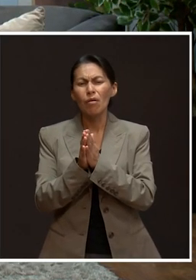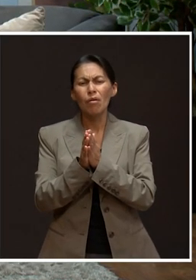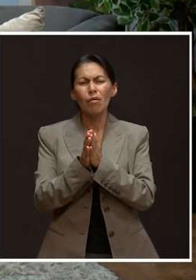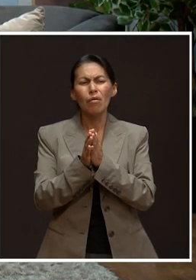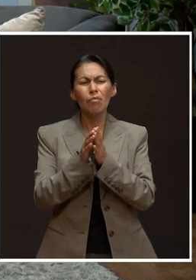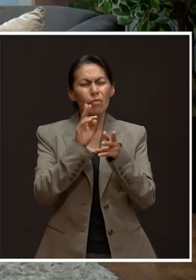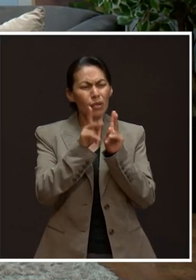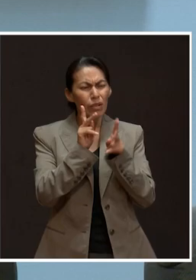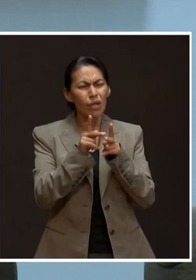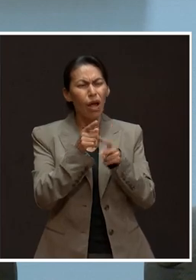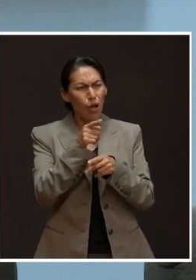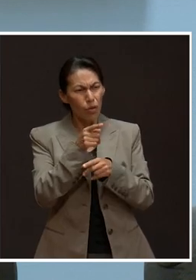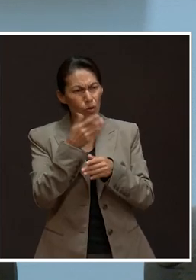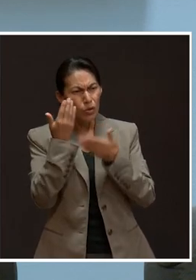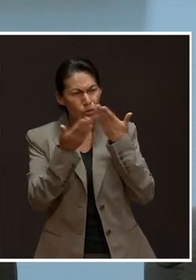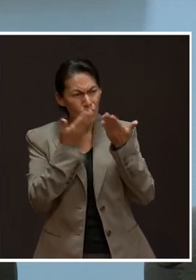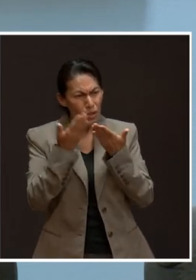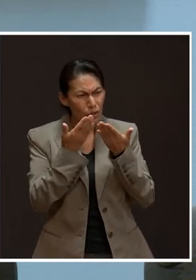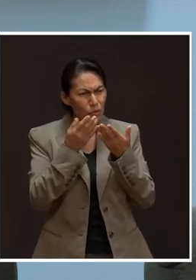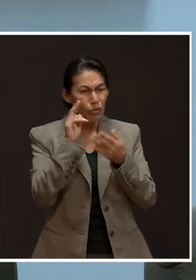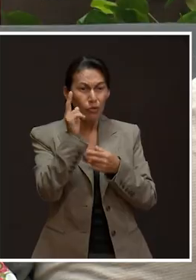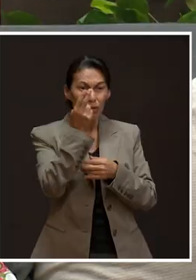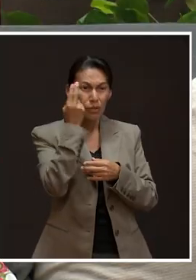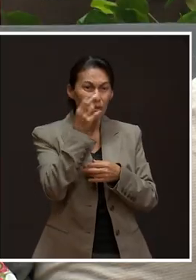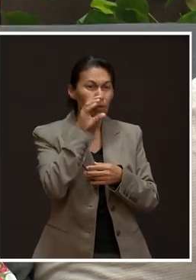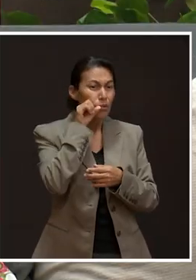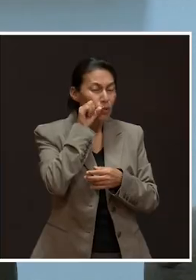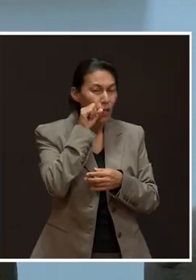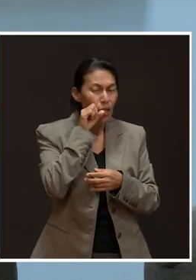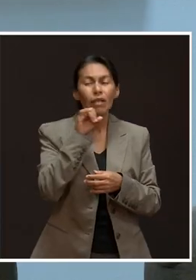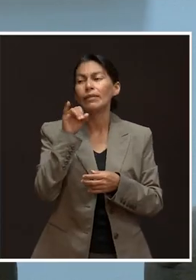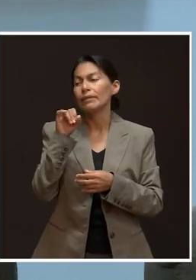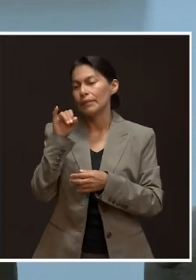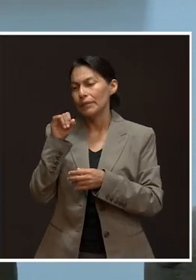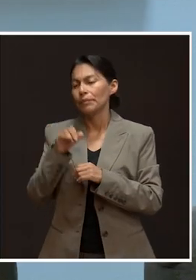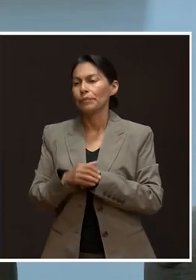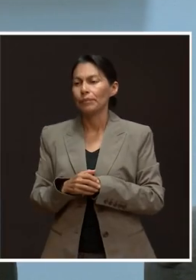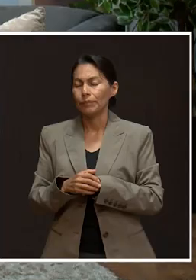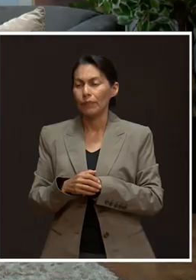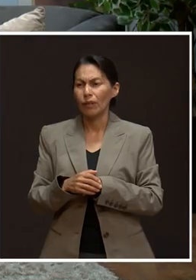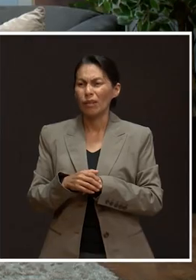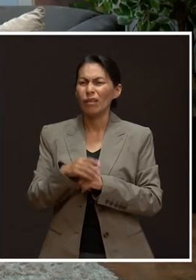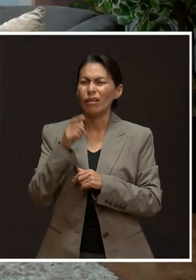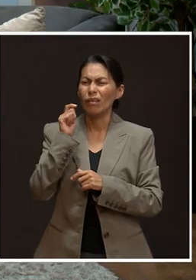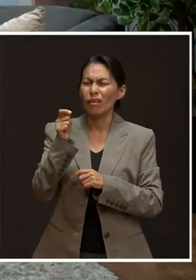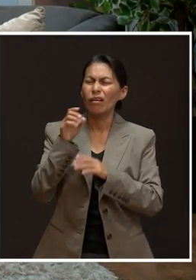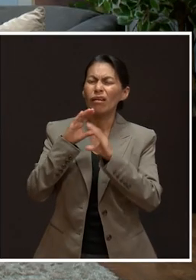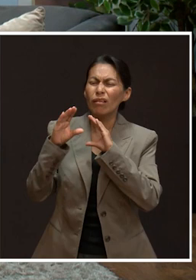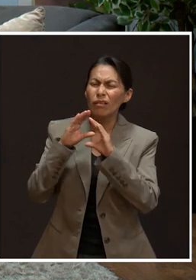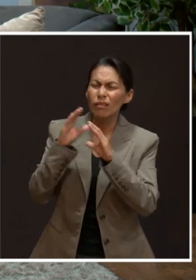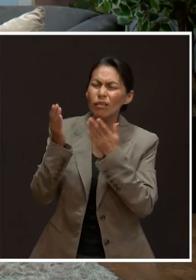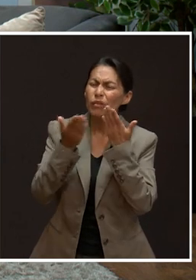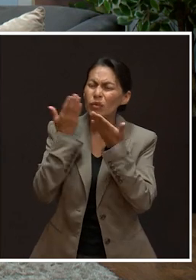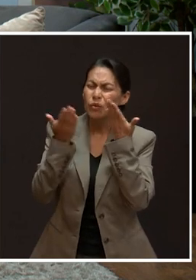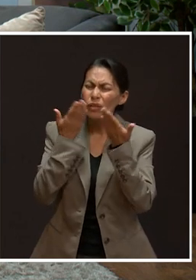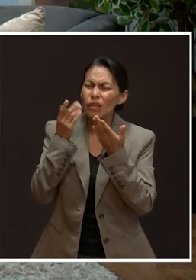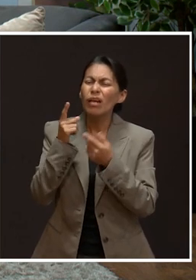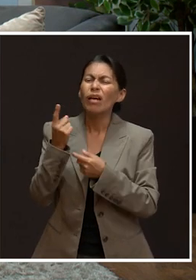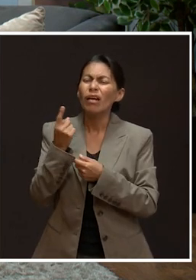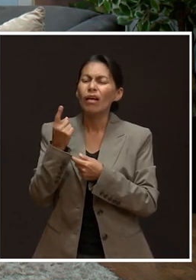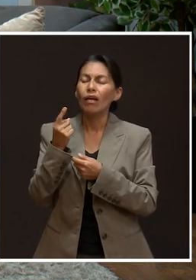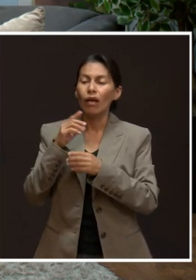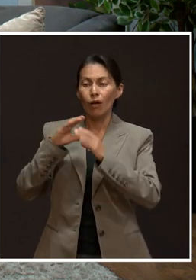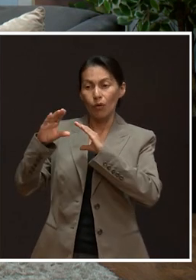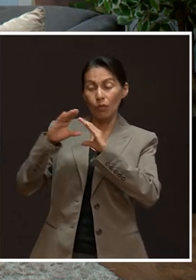estudiante de la Universidad de Montemorelos. Sí. ¿Y qué estudias? Comunicación y medios. Voy en el segundo año